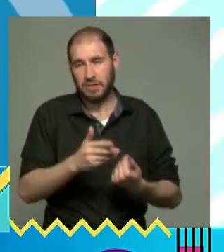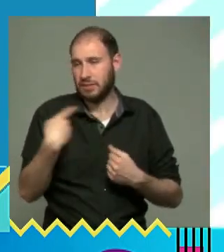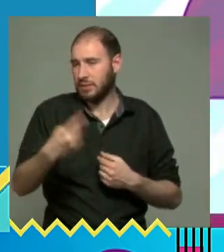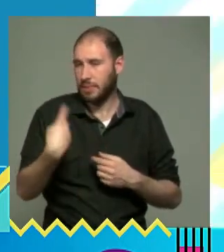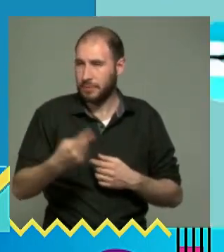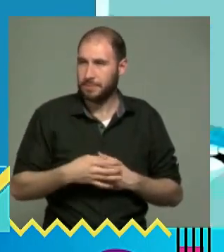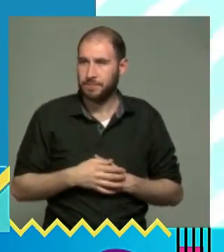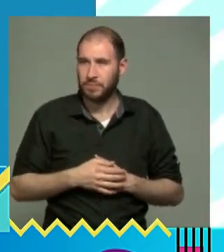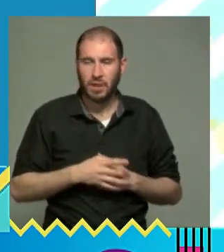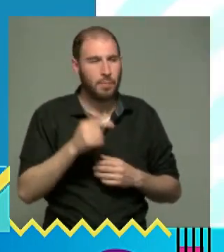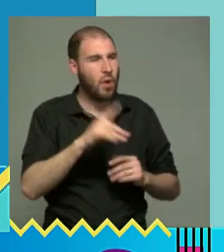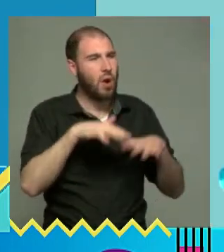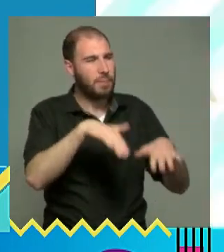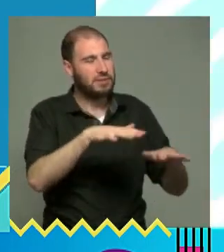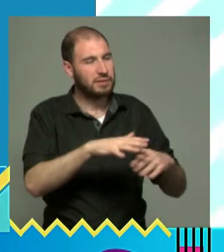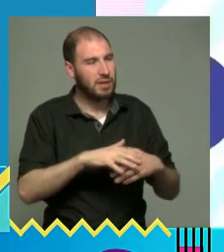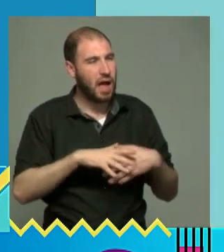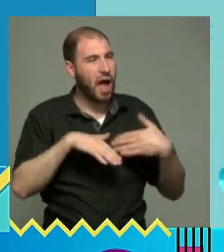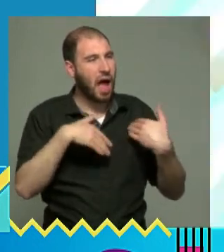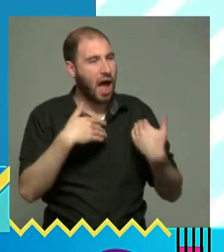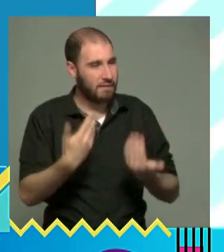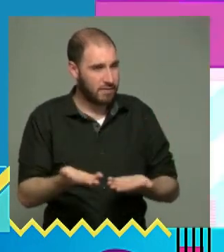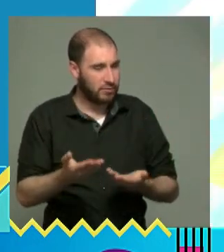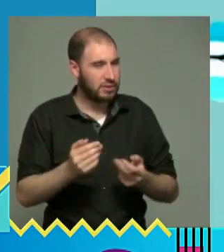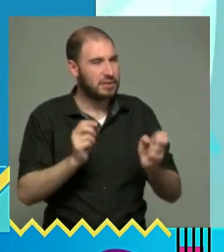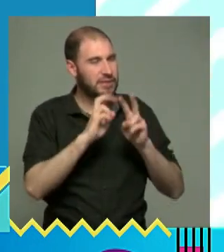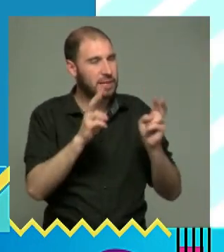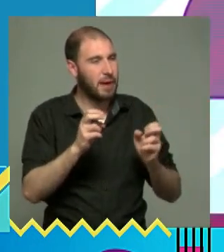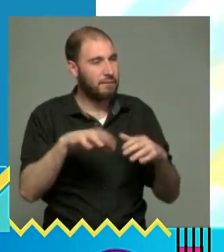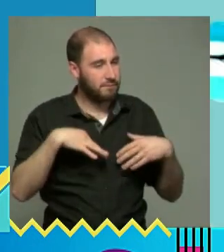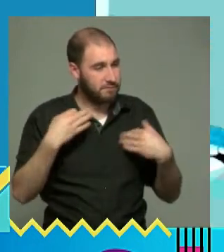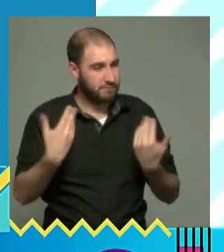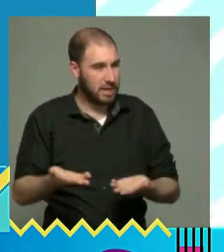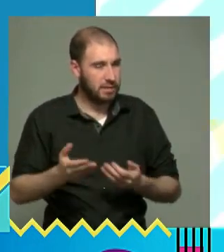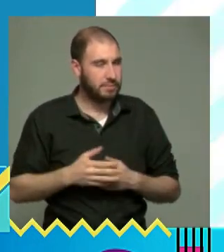defendiendo. Sos una militante activa, digamos, de lo que es el tema de la provida, ¿no?